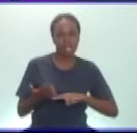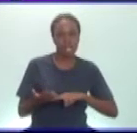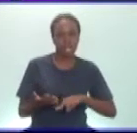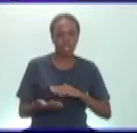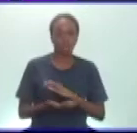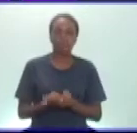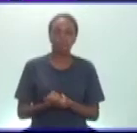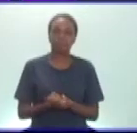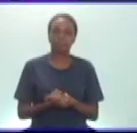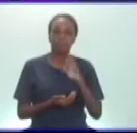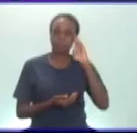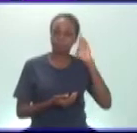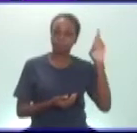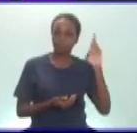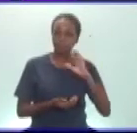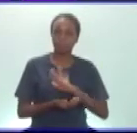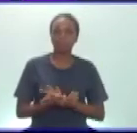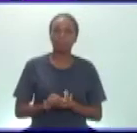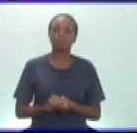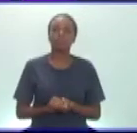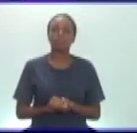este ejercicio.